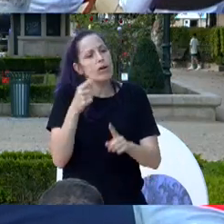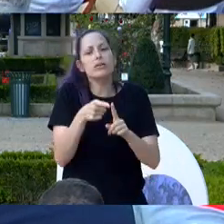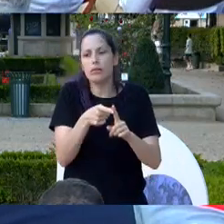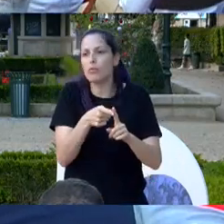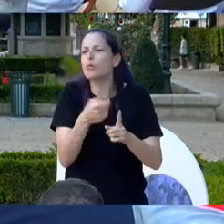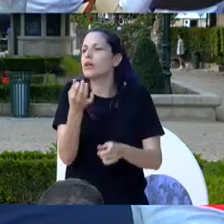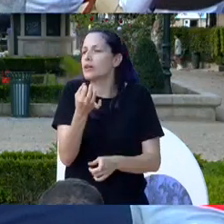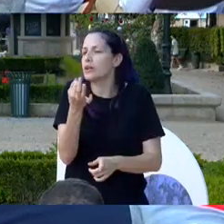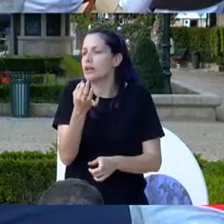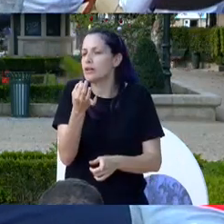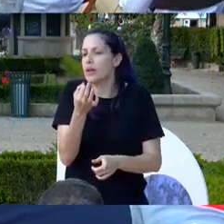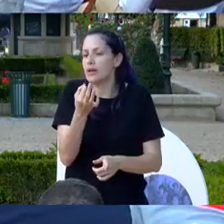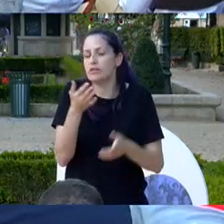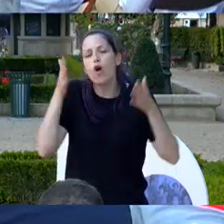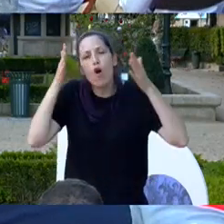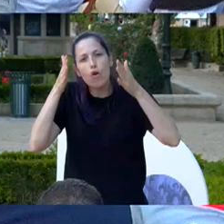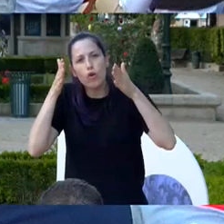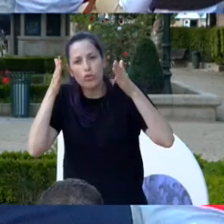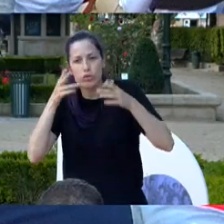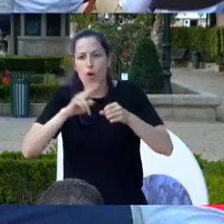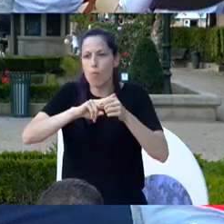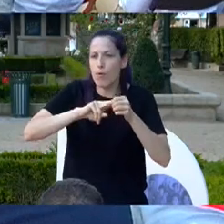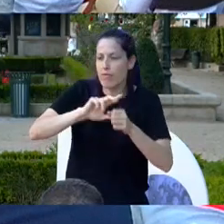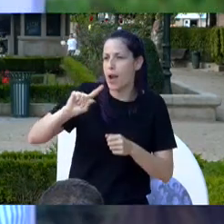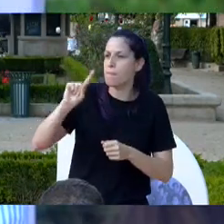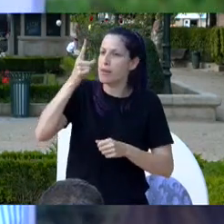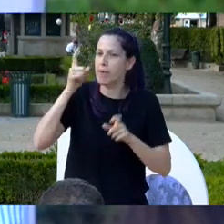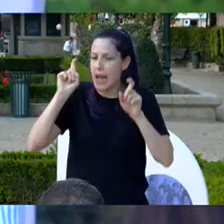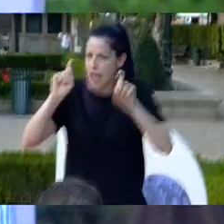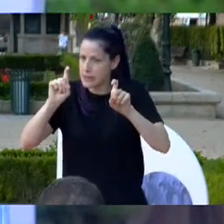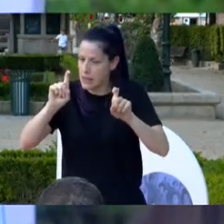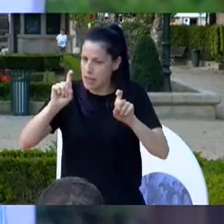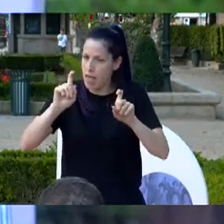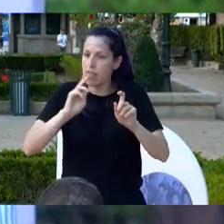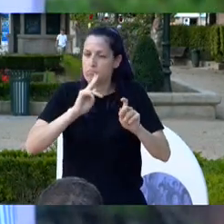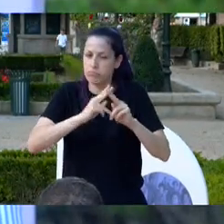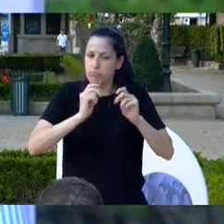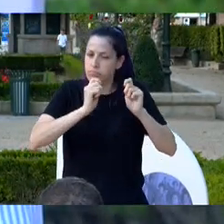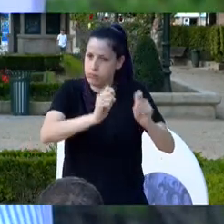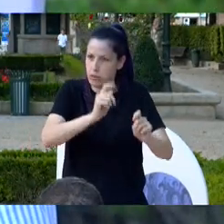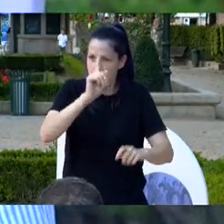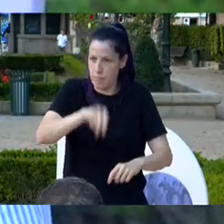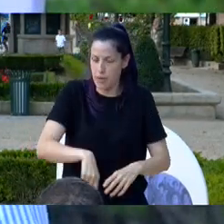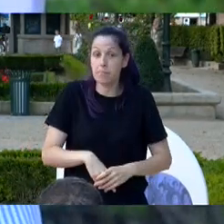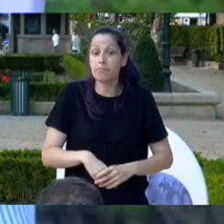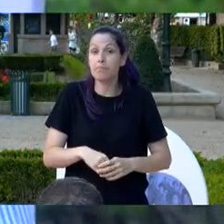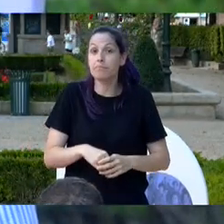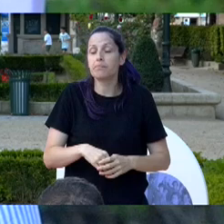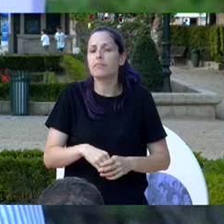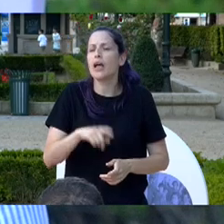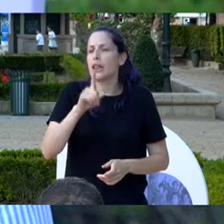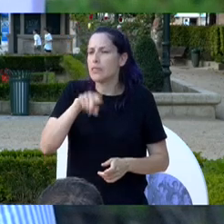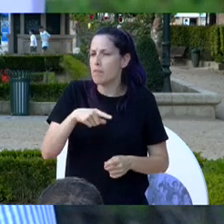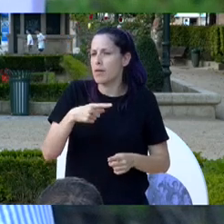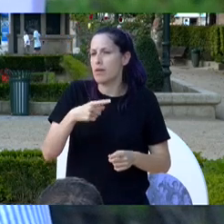o Consejo Provincial de Primeira Enseñanza. Durante esa etapa levan a cabo numerosísimas